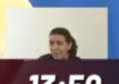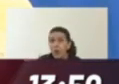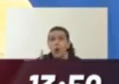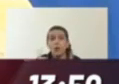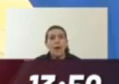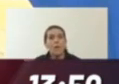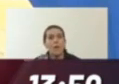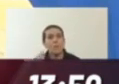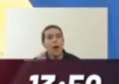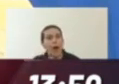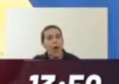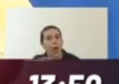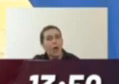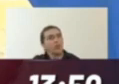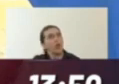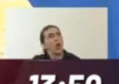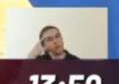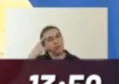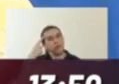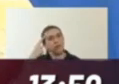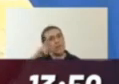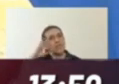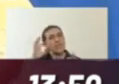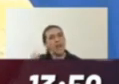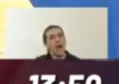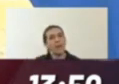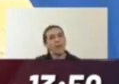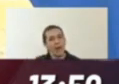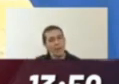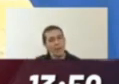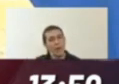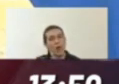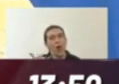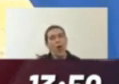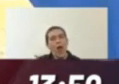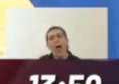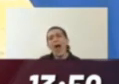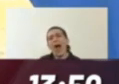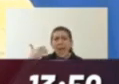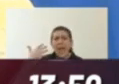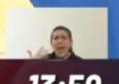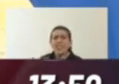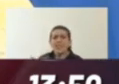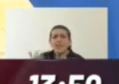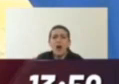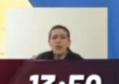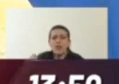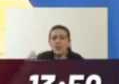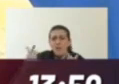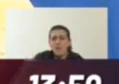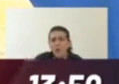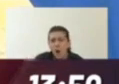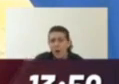en que todo lo que hemos hecho no es que no tiene sentido. Hemos hecho muchísimo y si, gracias a Dios, todavía estamos